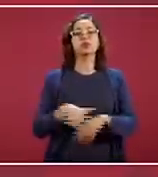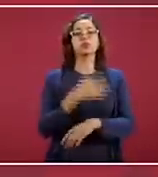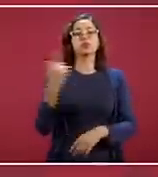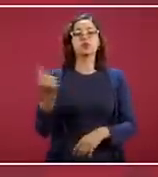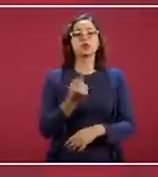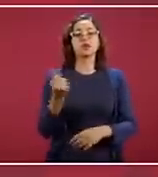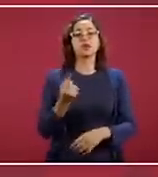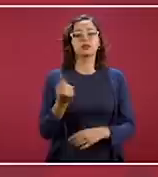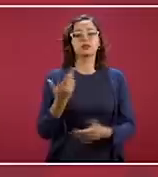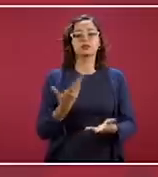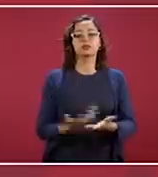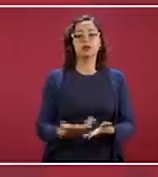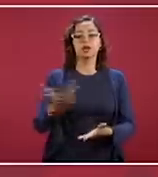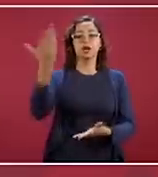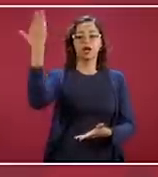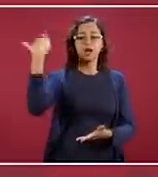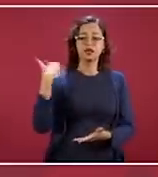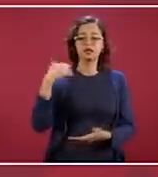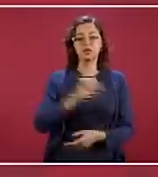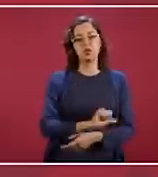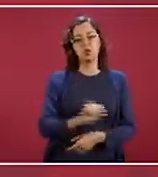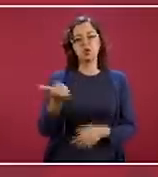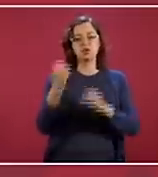antes era otra